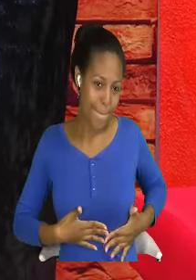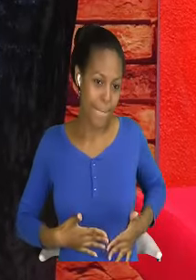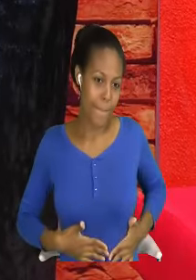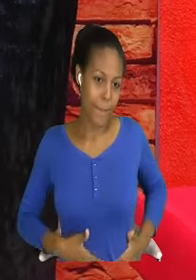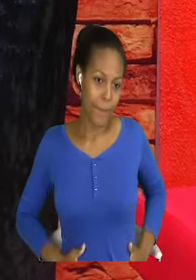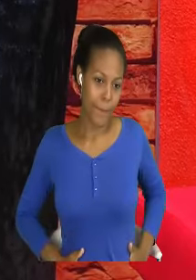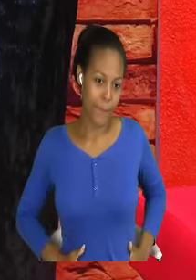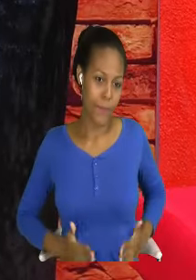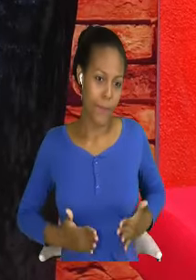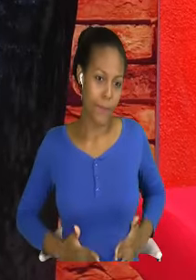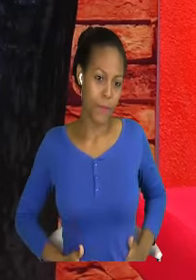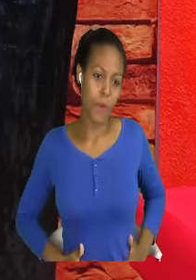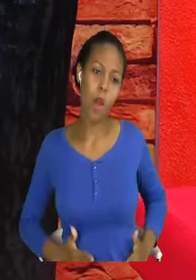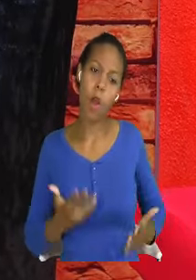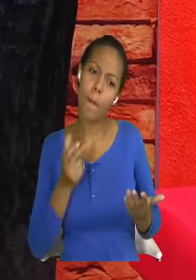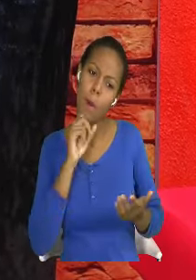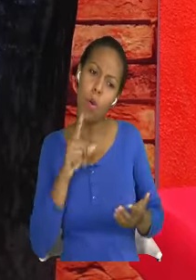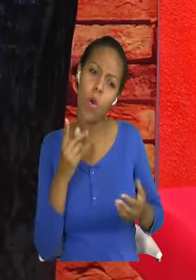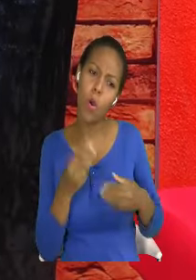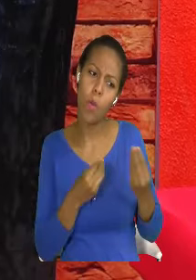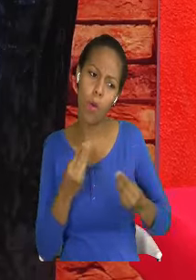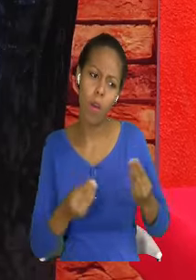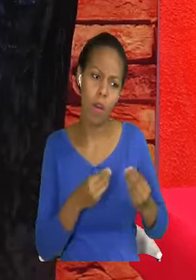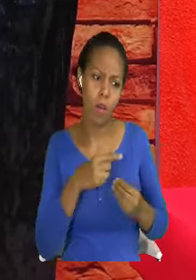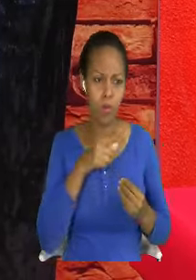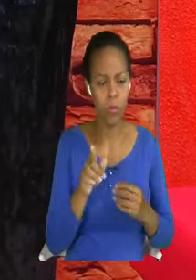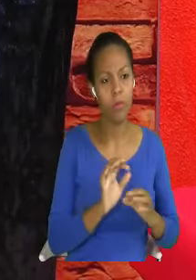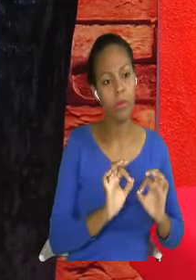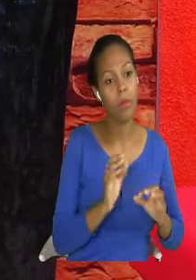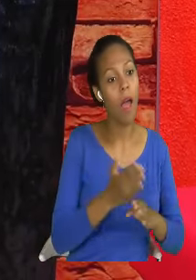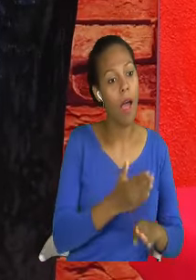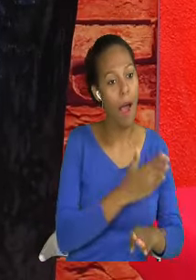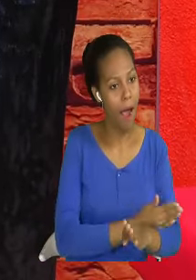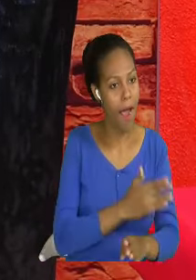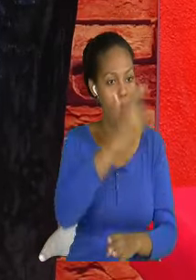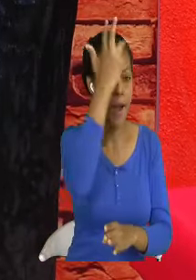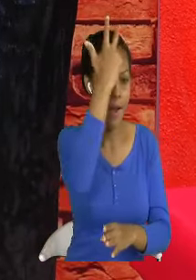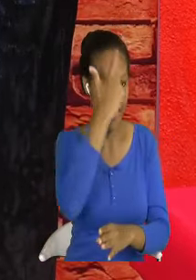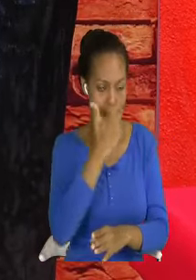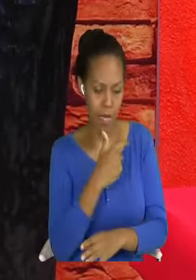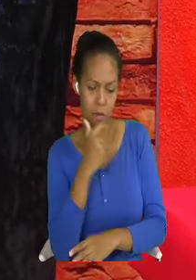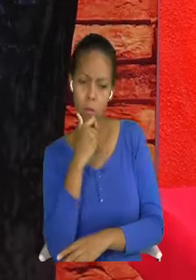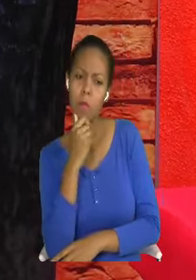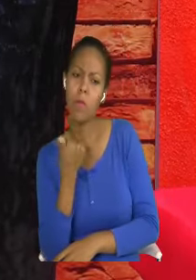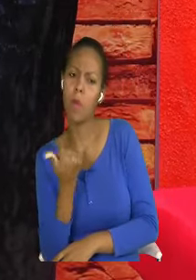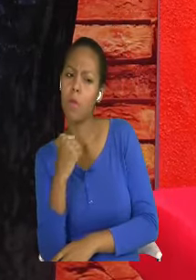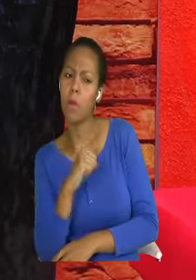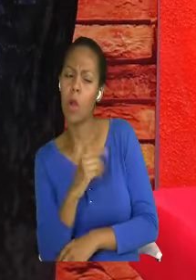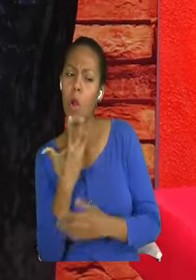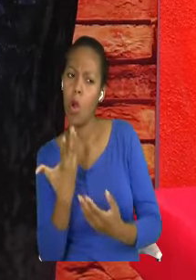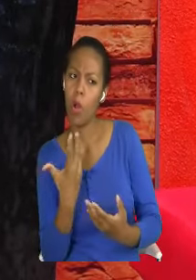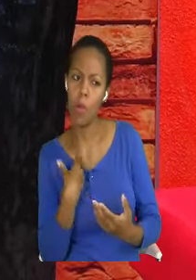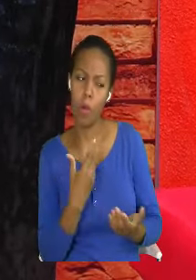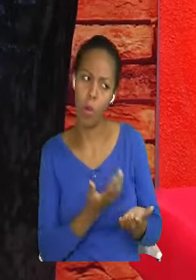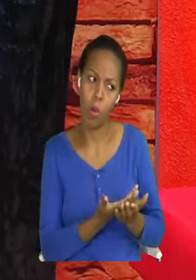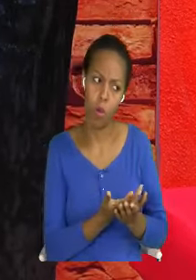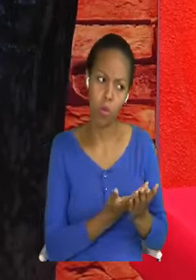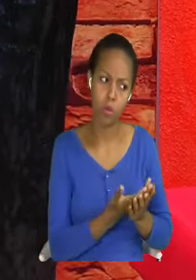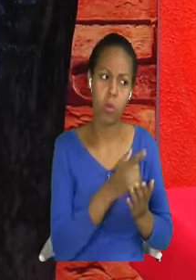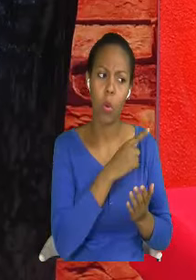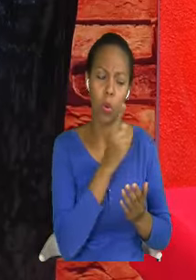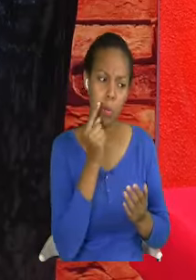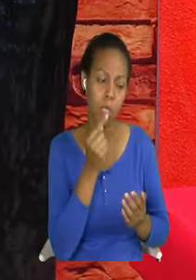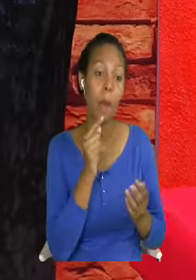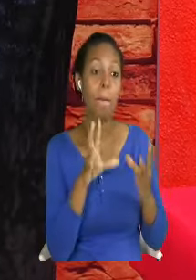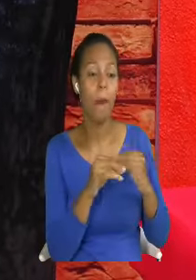lipólisis láser tiene que hacer una valoración previa, la cual mediante de la valoración nosotros le indicamos el costo de su